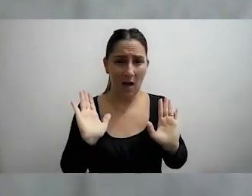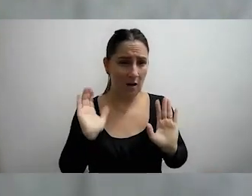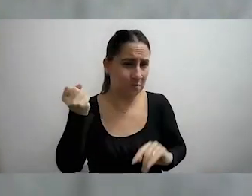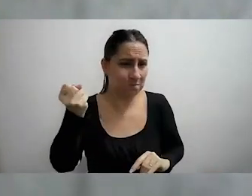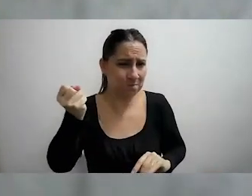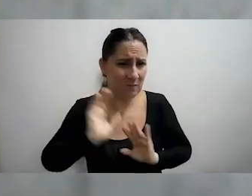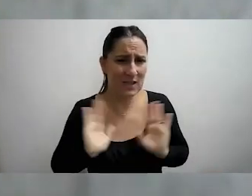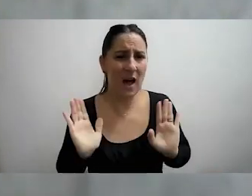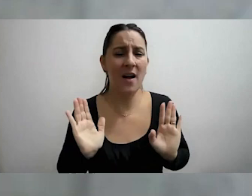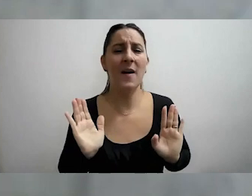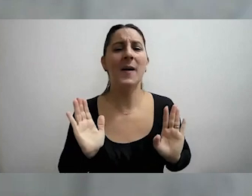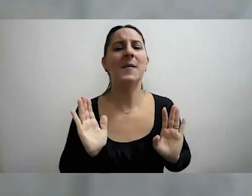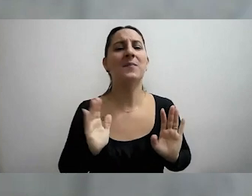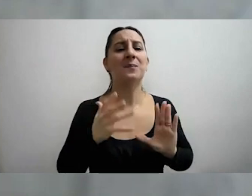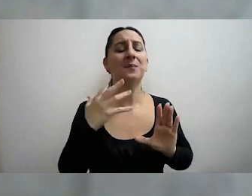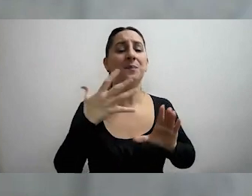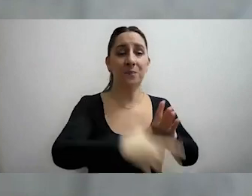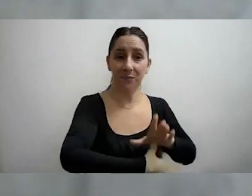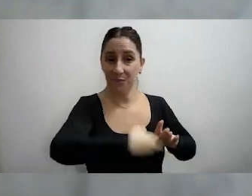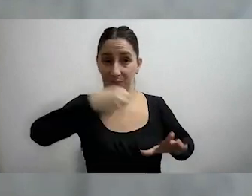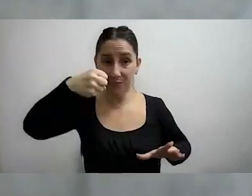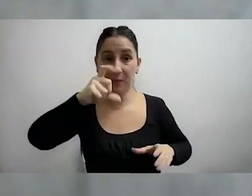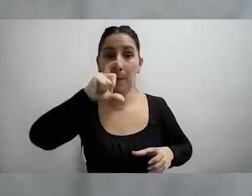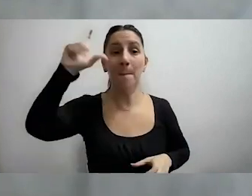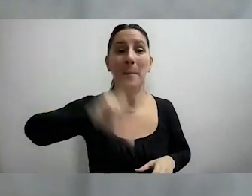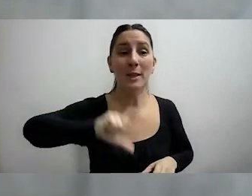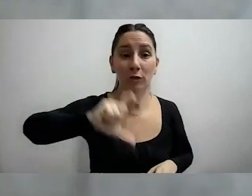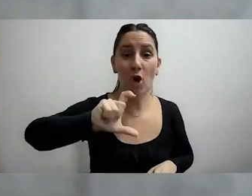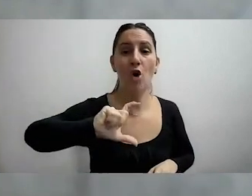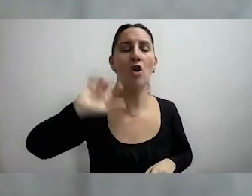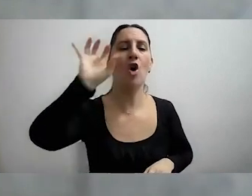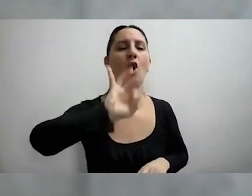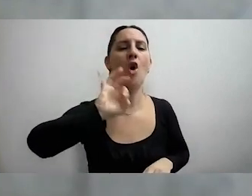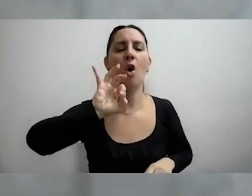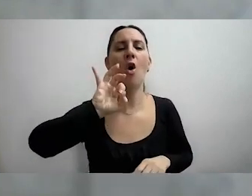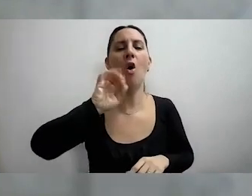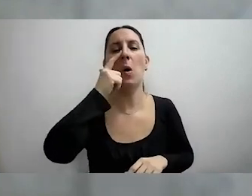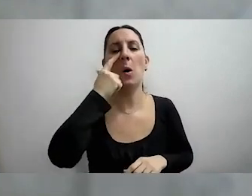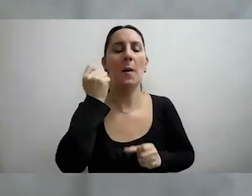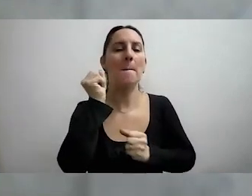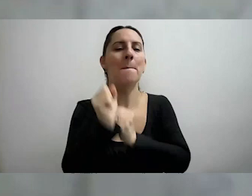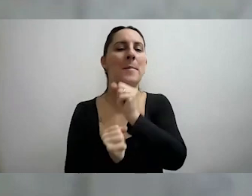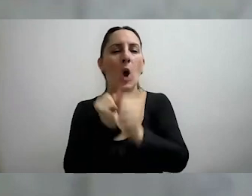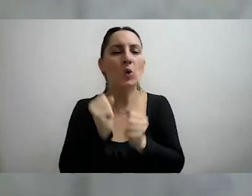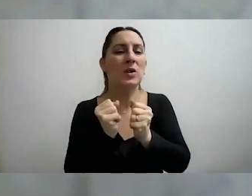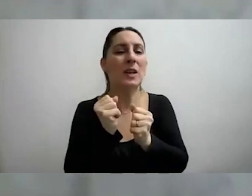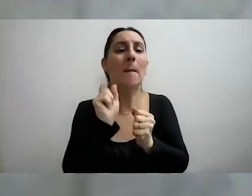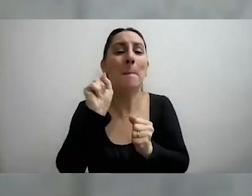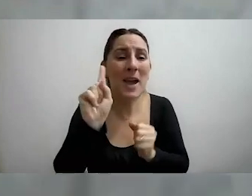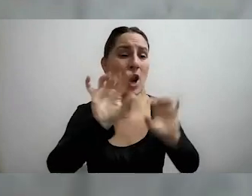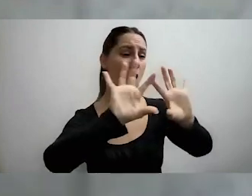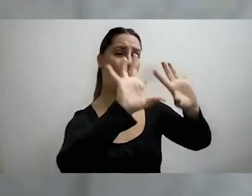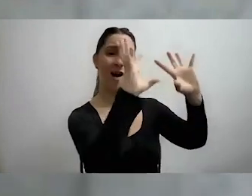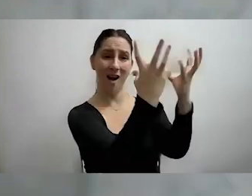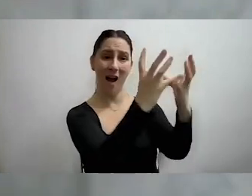De desarrollar la extracción de combustibles fósiles, por ejemplo, o de producirlo de alguna manera que no sea perjudicial para el ambiente. Esa es la